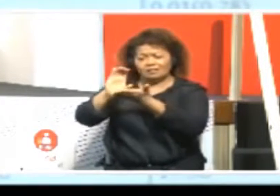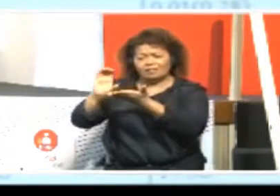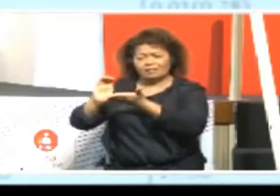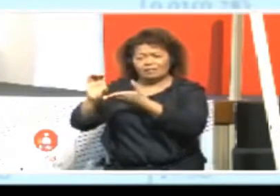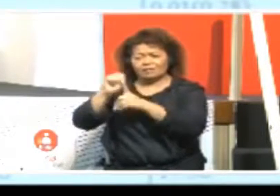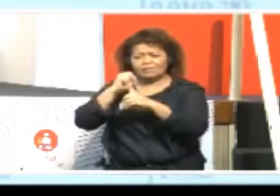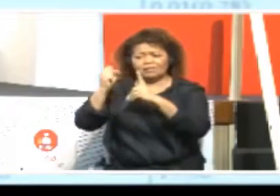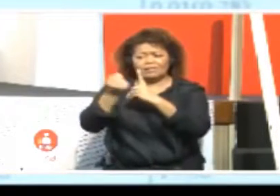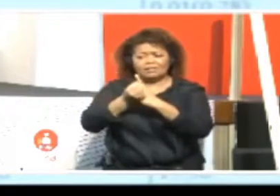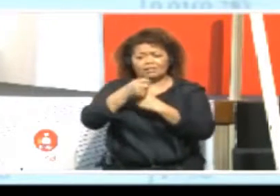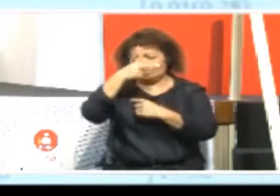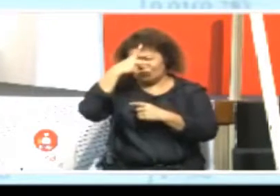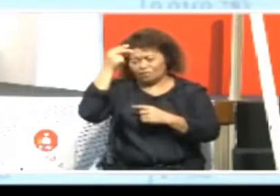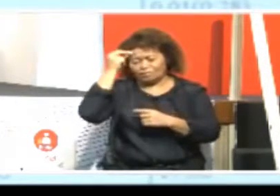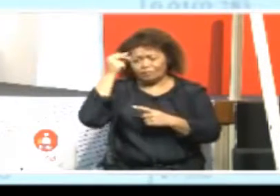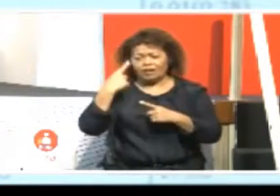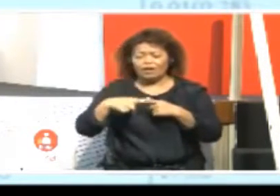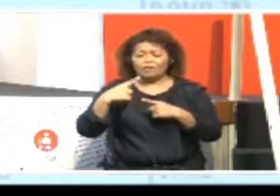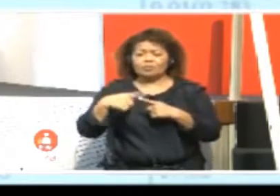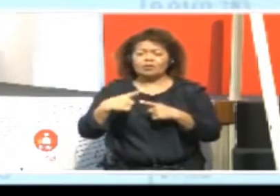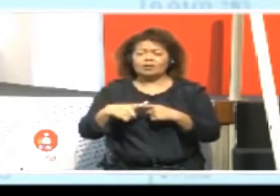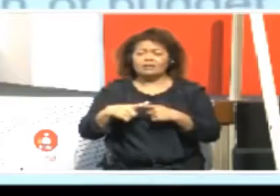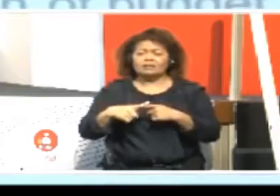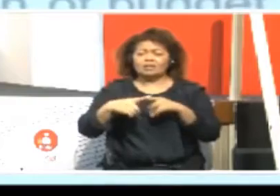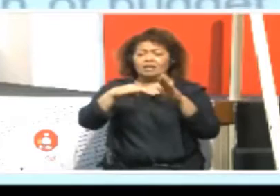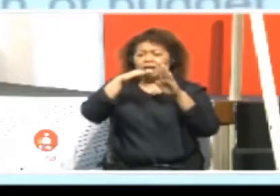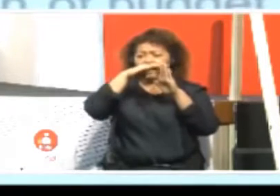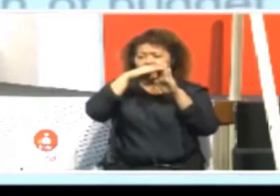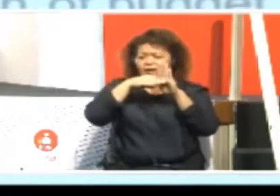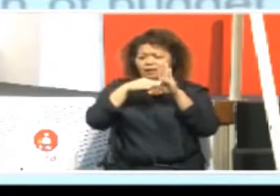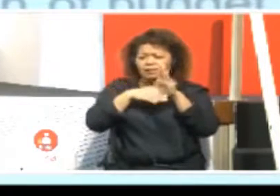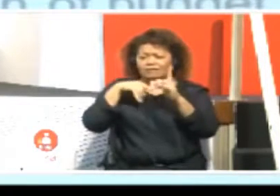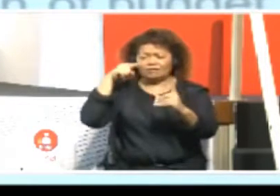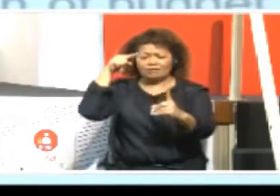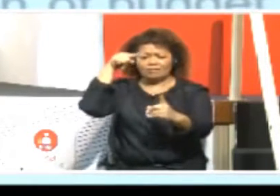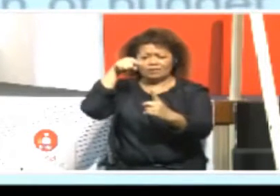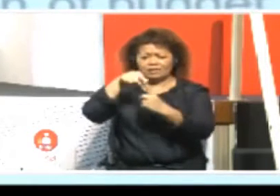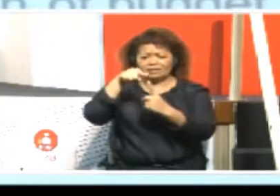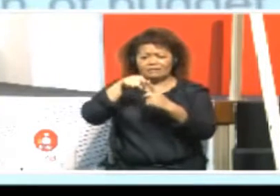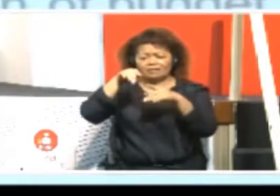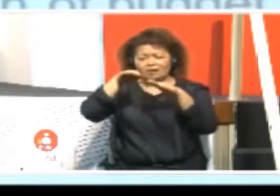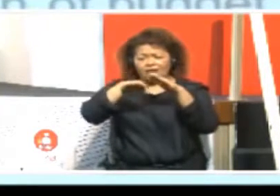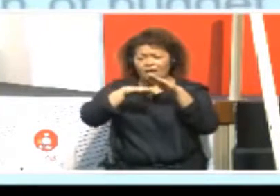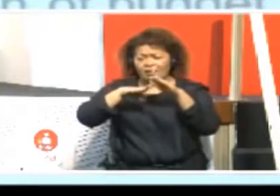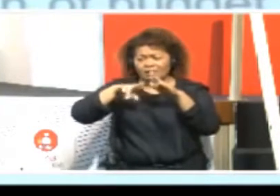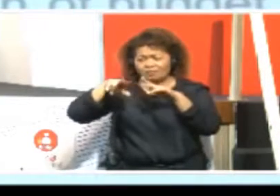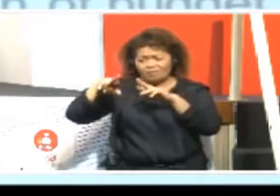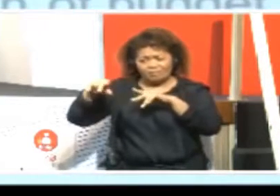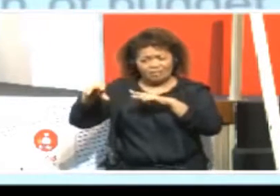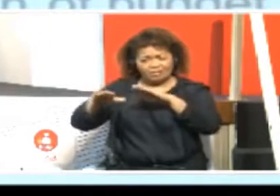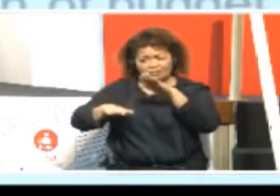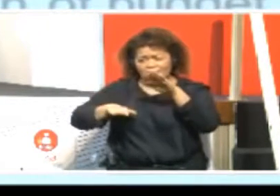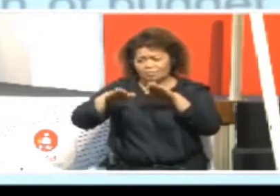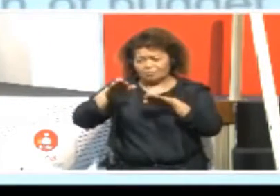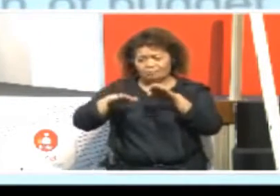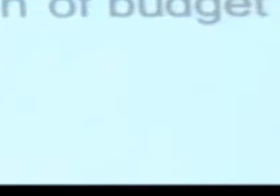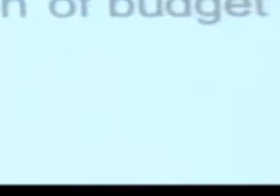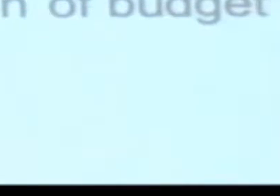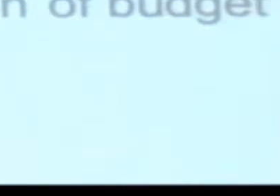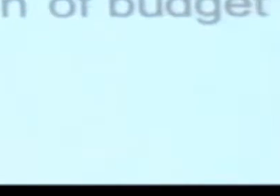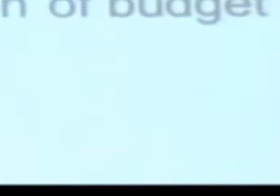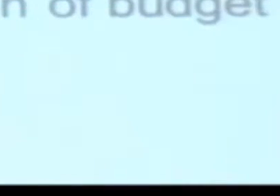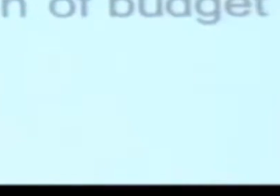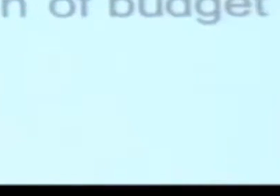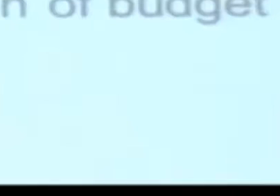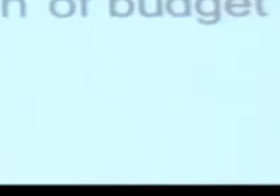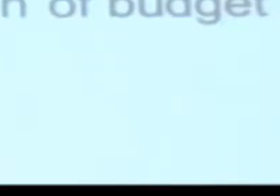eso. Bueno, ahora veamos otro caso en Latinoamérica. Entonces, la conclusión en este caso es que ni el nivel de educación